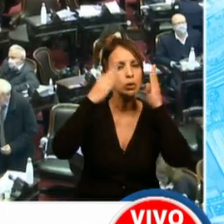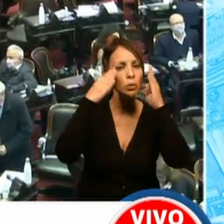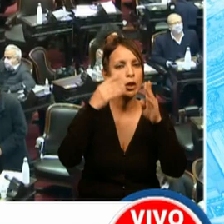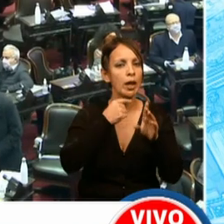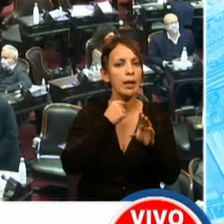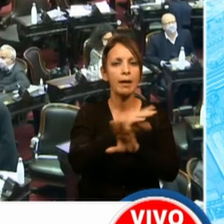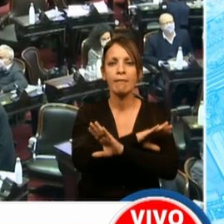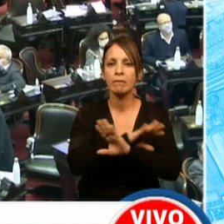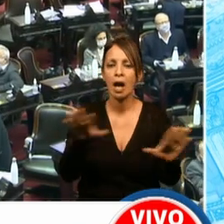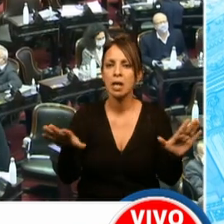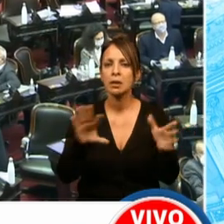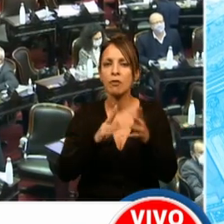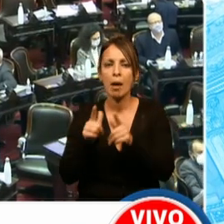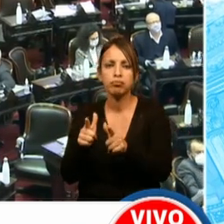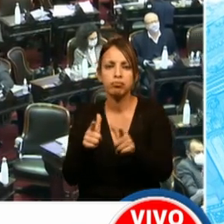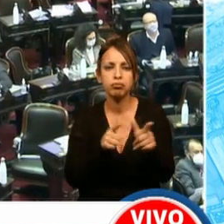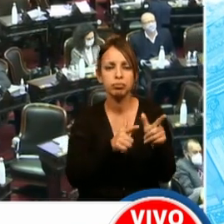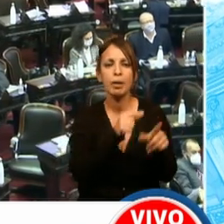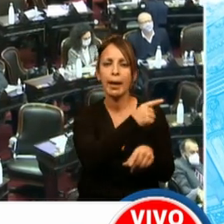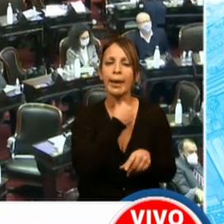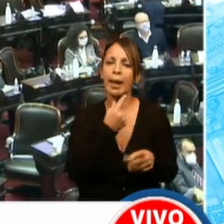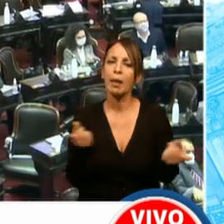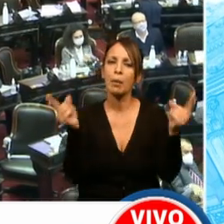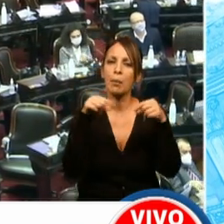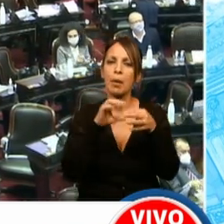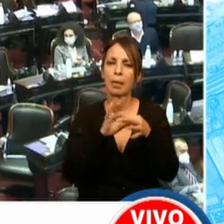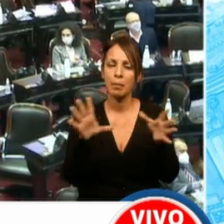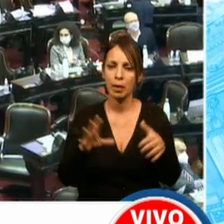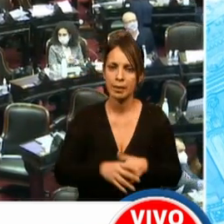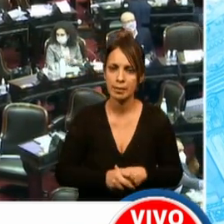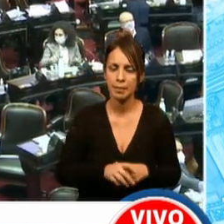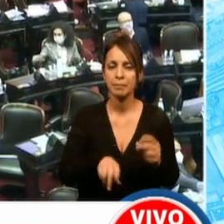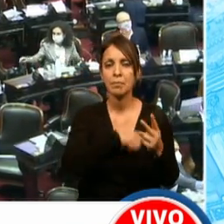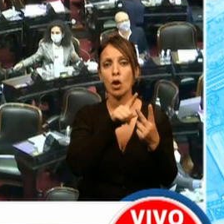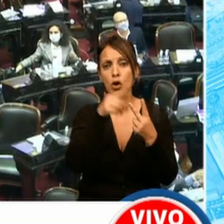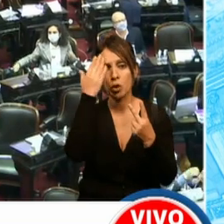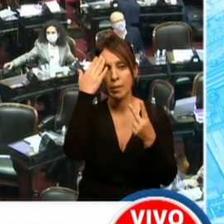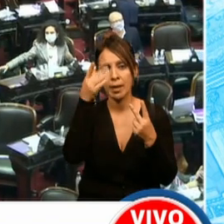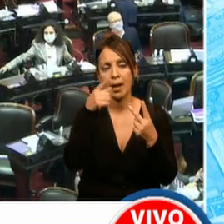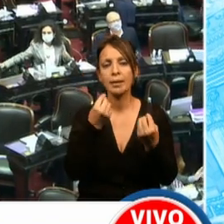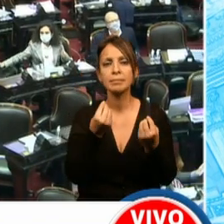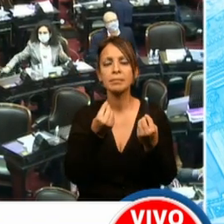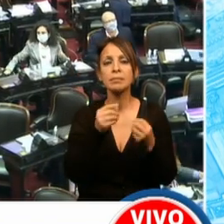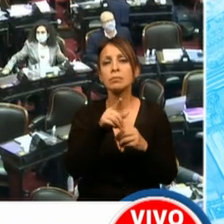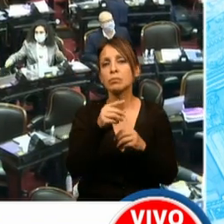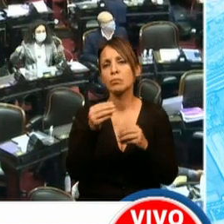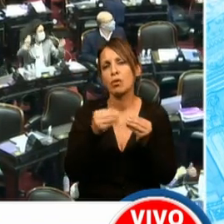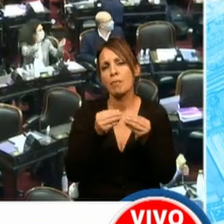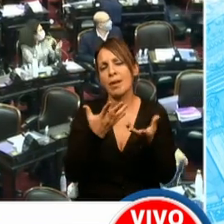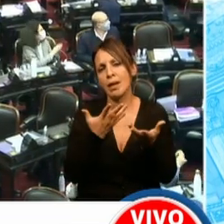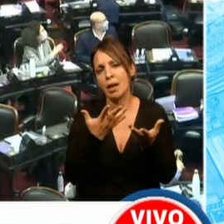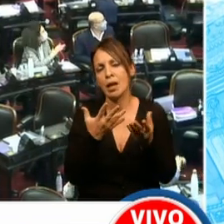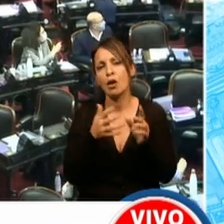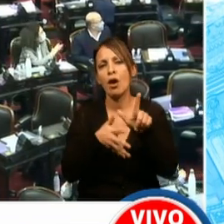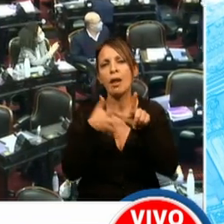fusiladora y que volviese la democracia de otro país y el otro es un hermano latinoamericano es un